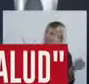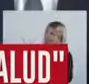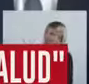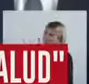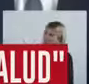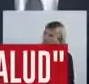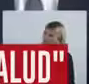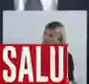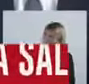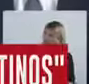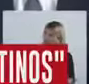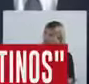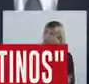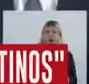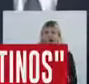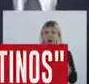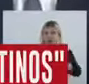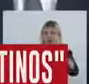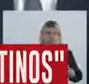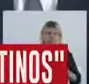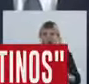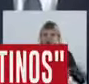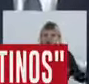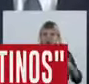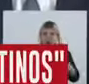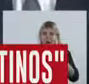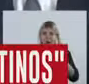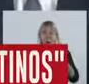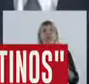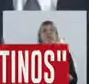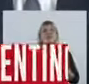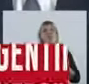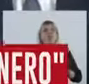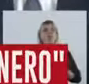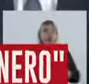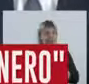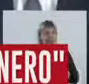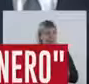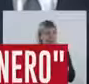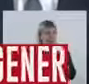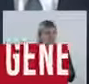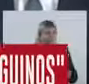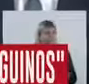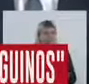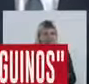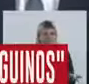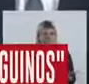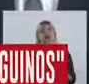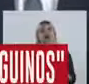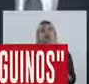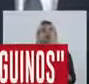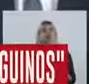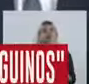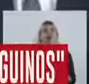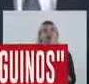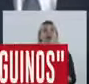nosotros la normalidad que soñamos. Antonio Cafiero decía siempre una frase, que yo le atribuyo a Antonio, dice Santiago que no